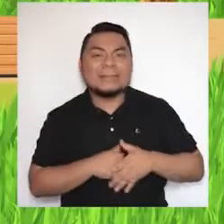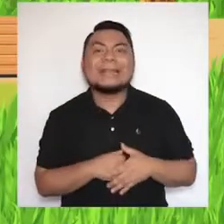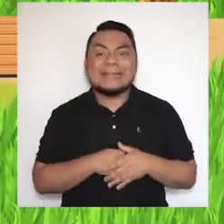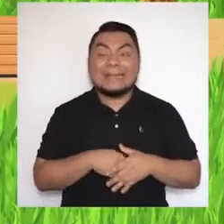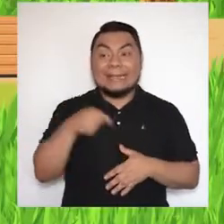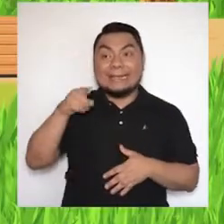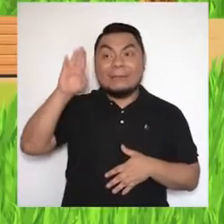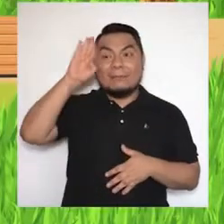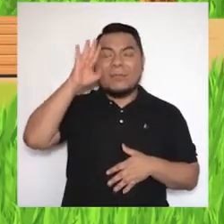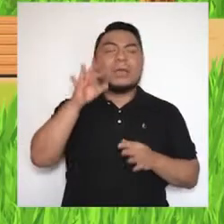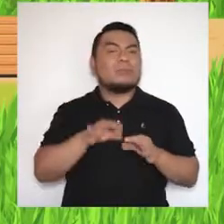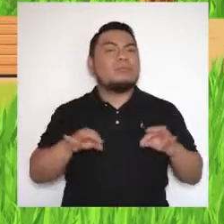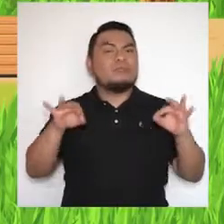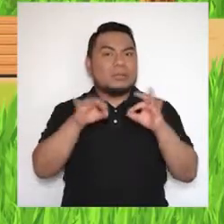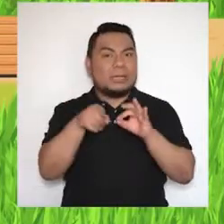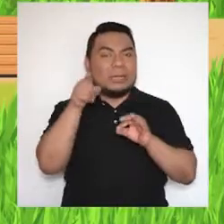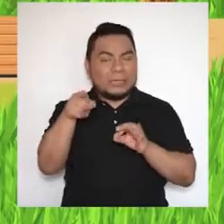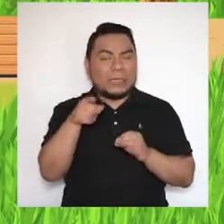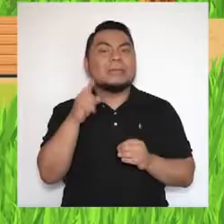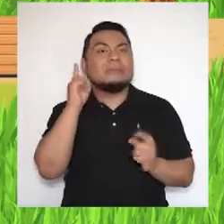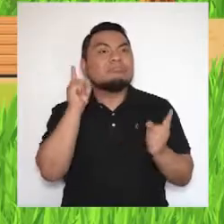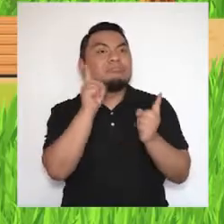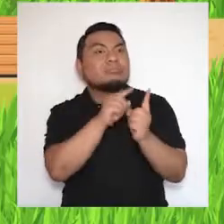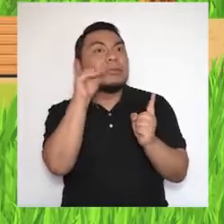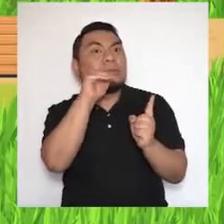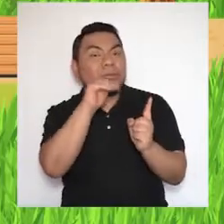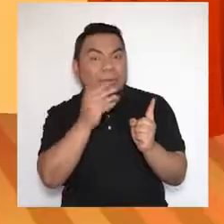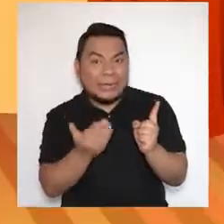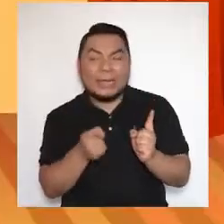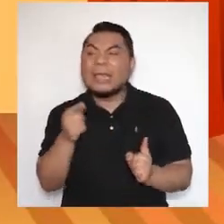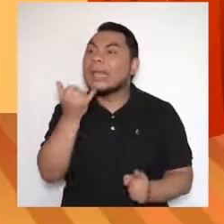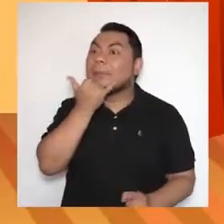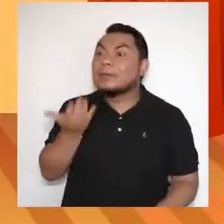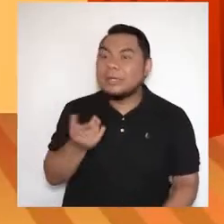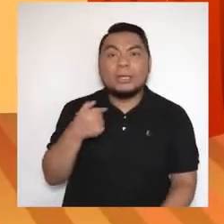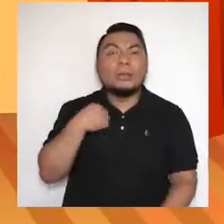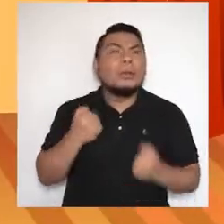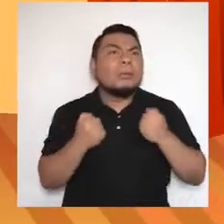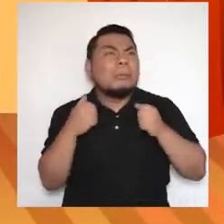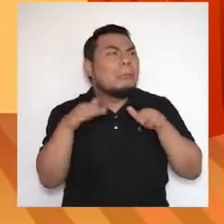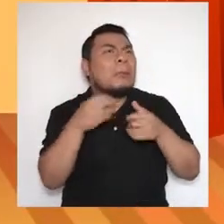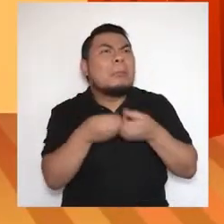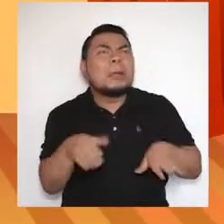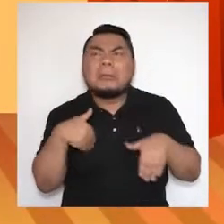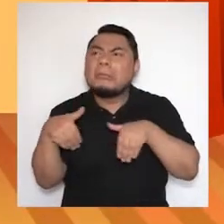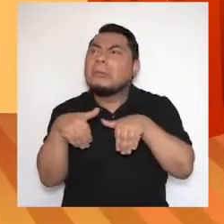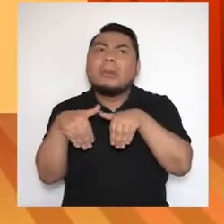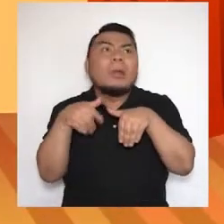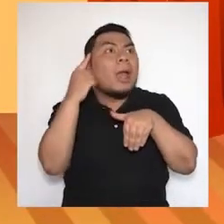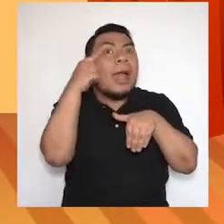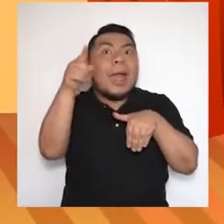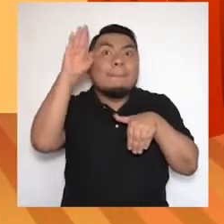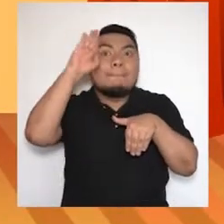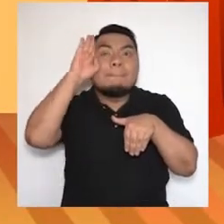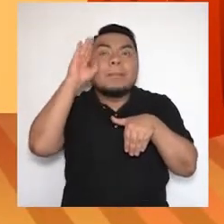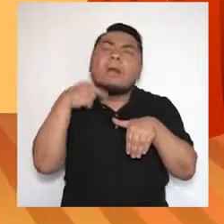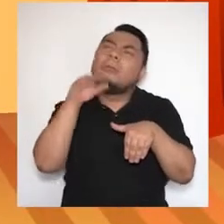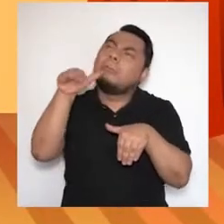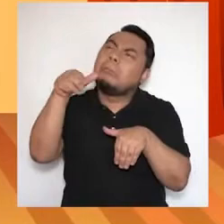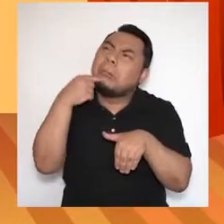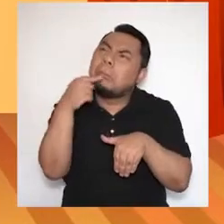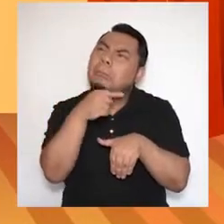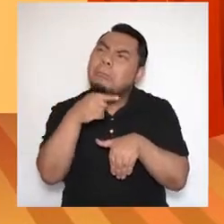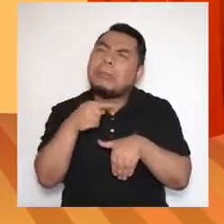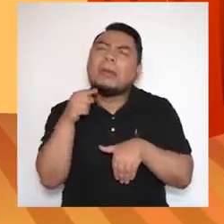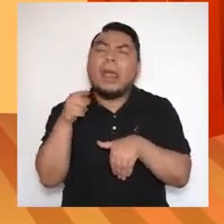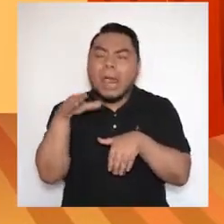personas indicadas en situaciones como esta. ¿Y qué pasó? Llegué donde un policía muy amable que me llevó donde